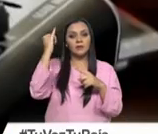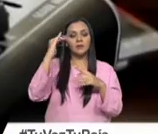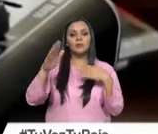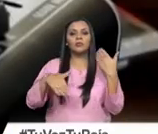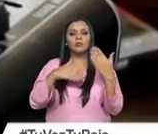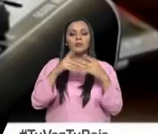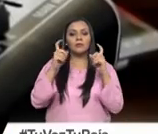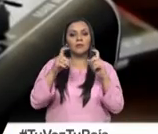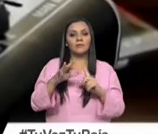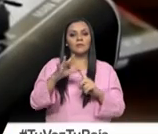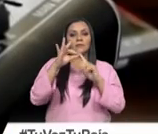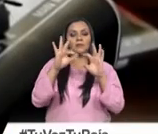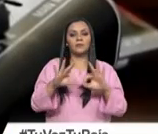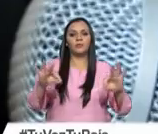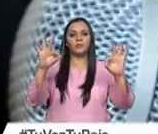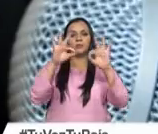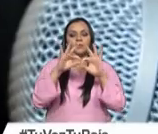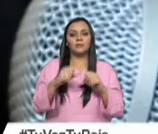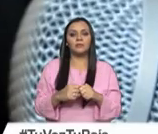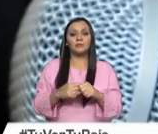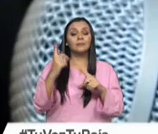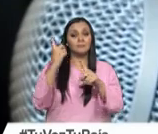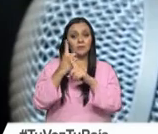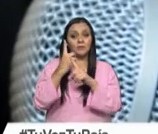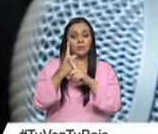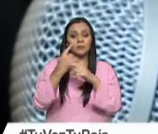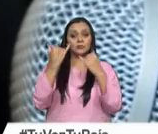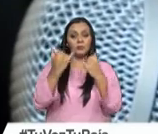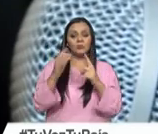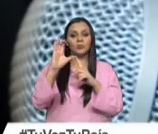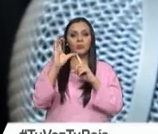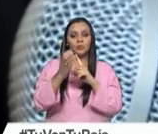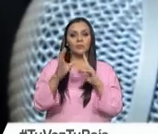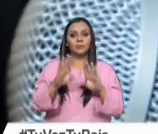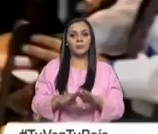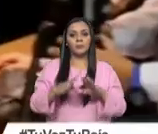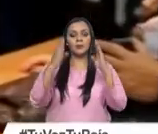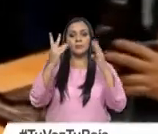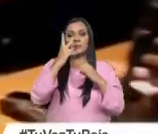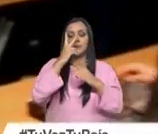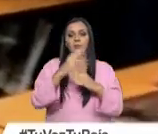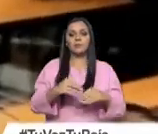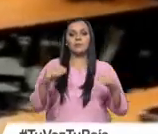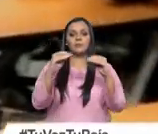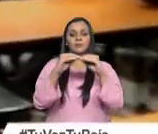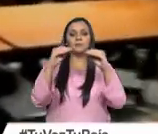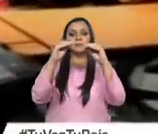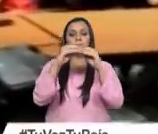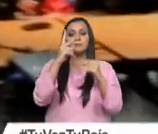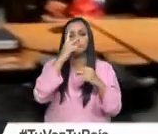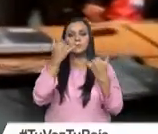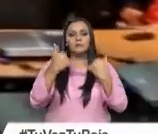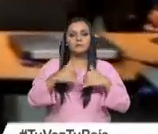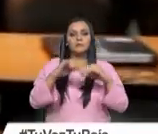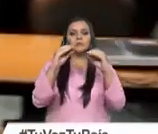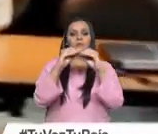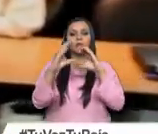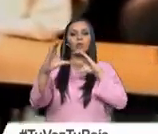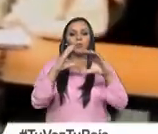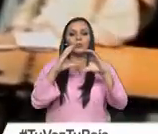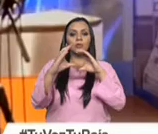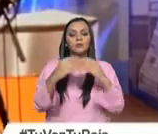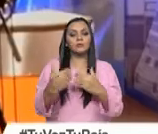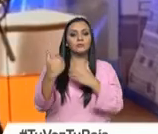deben primar. Es por eso que Primicias de la Cultura de Quito se constituye en un hito a seguir por parte de los medios de